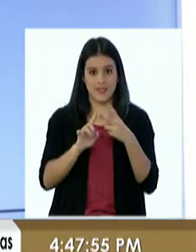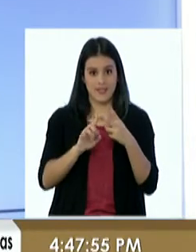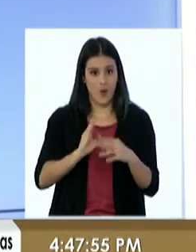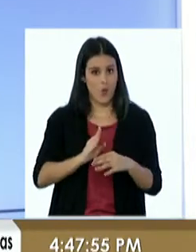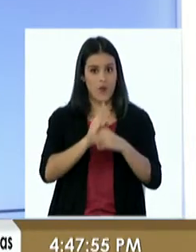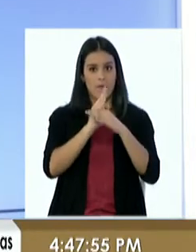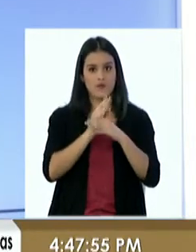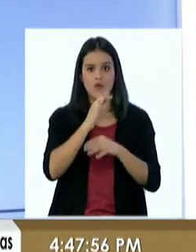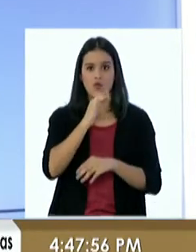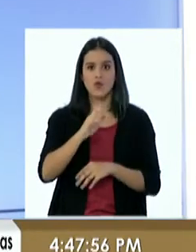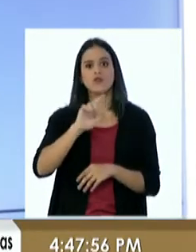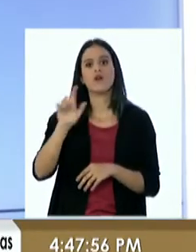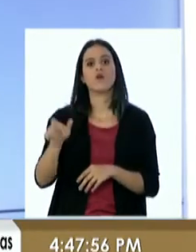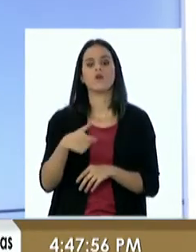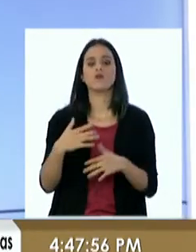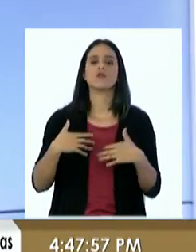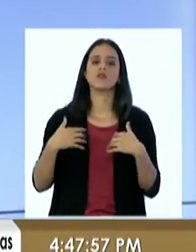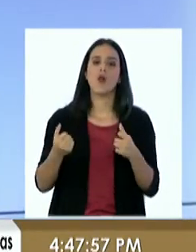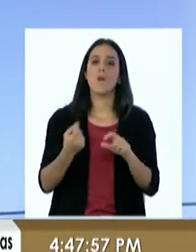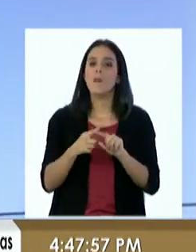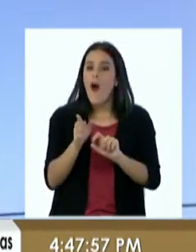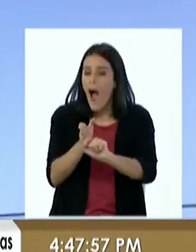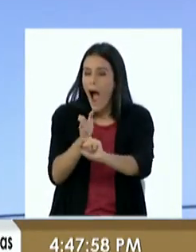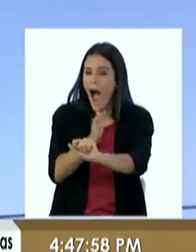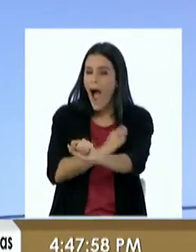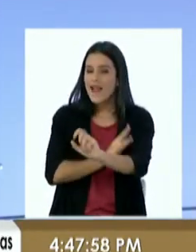en noticias globovisión salud pero antes de ello vamos a presentarles